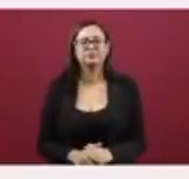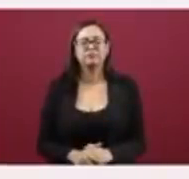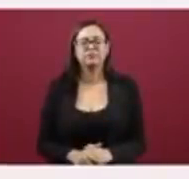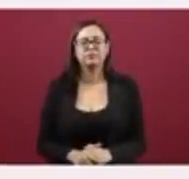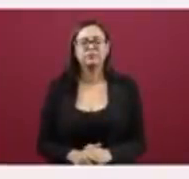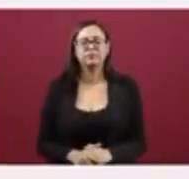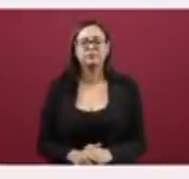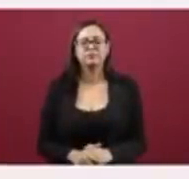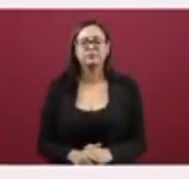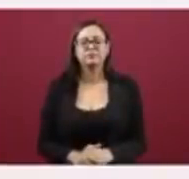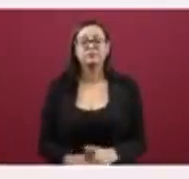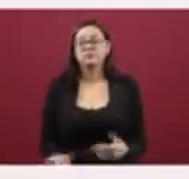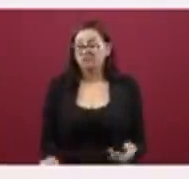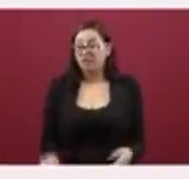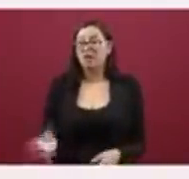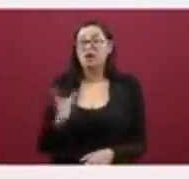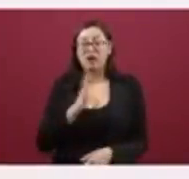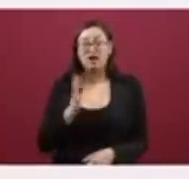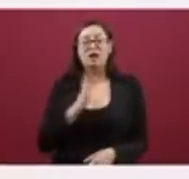tenemos